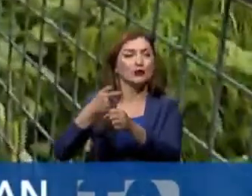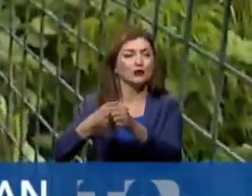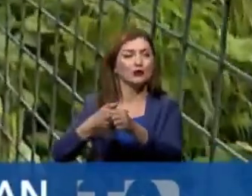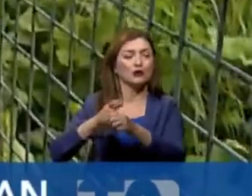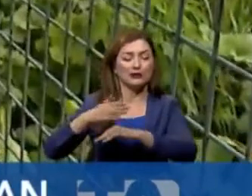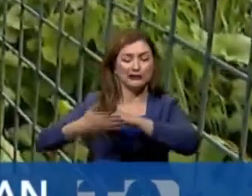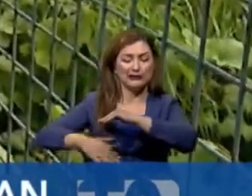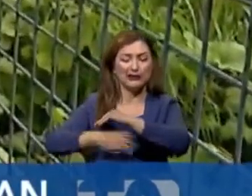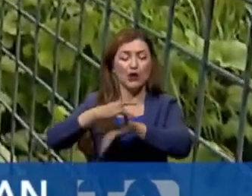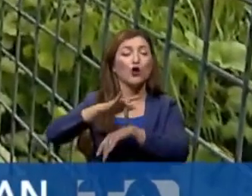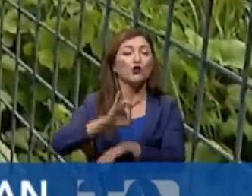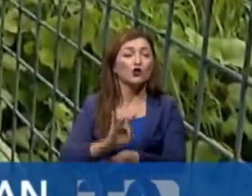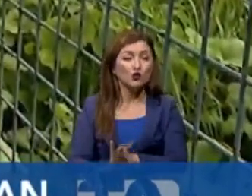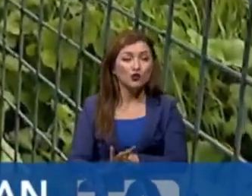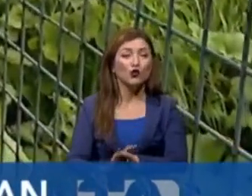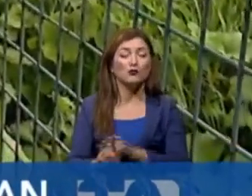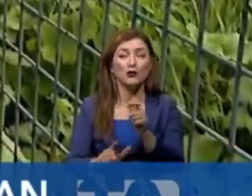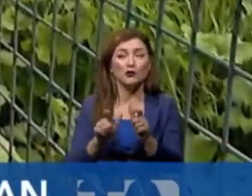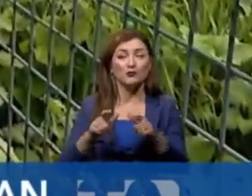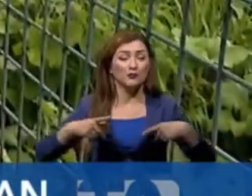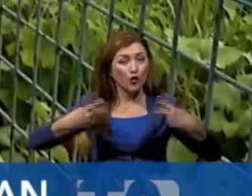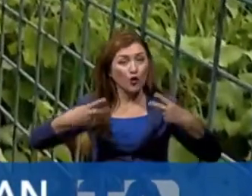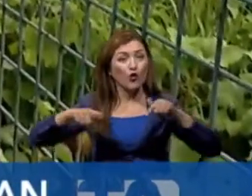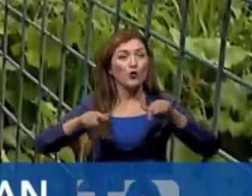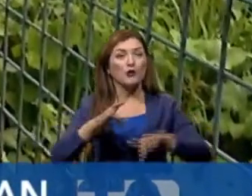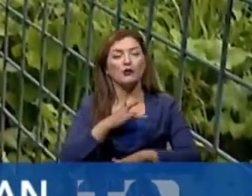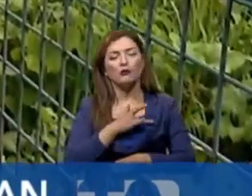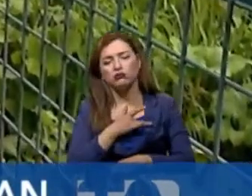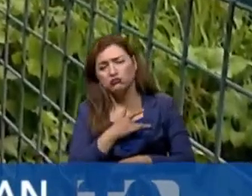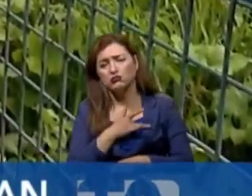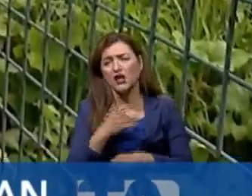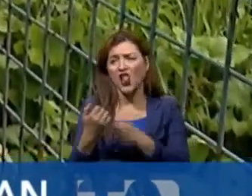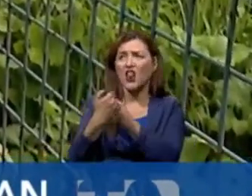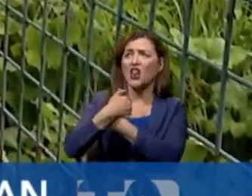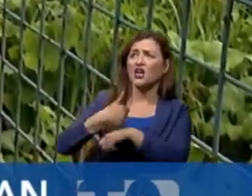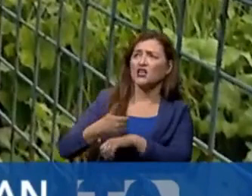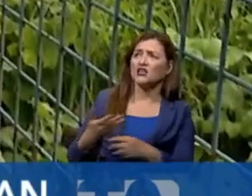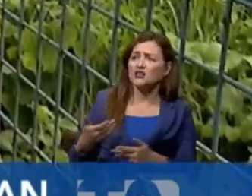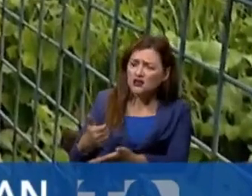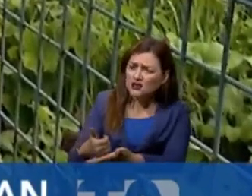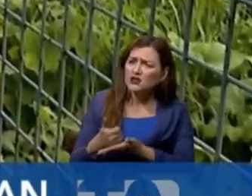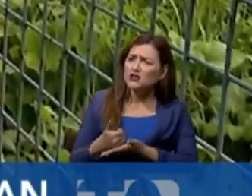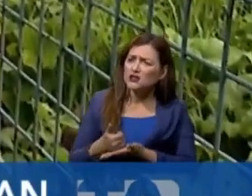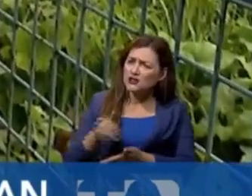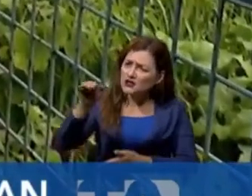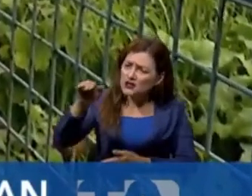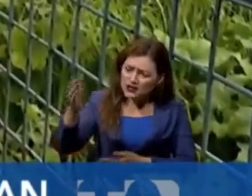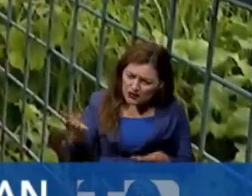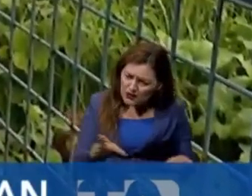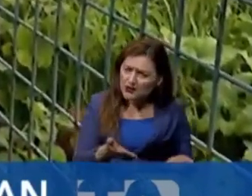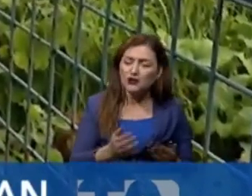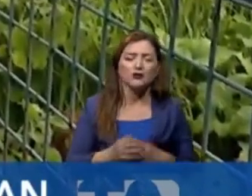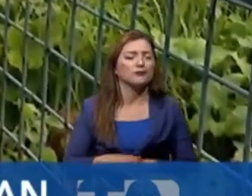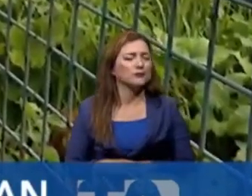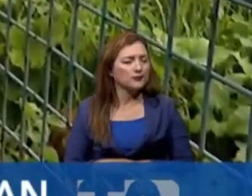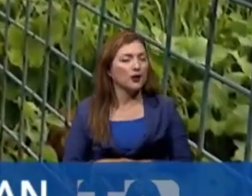está completamente abandonada ellos como moradores de este sector se sienten abandonados y piden a las autoridades que vengan a esta zona muchos